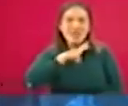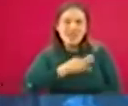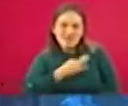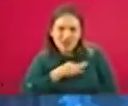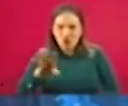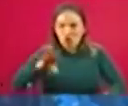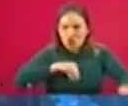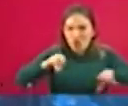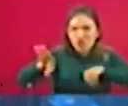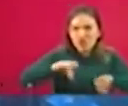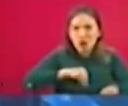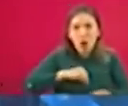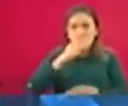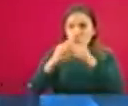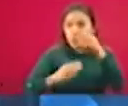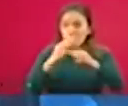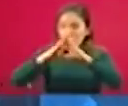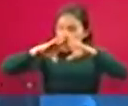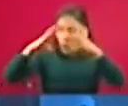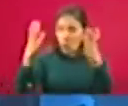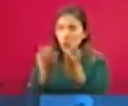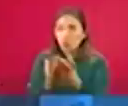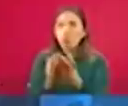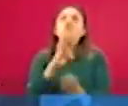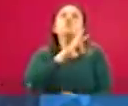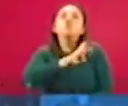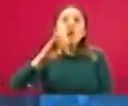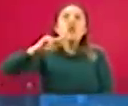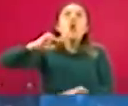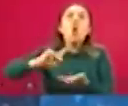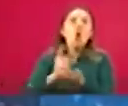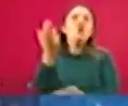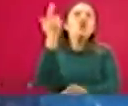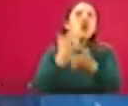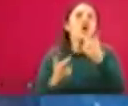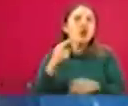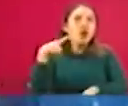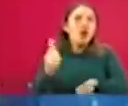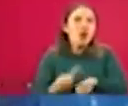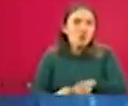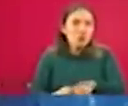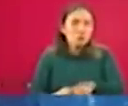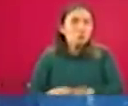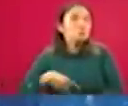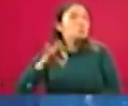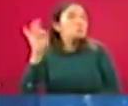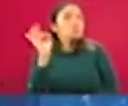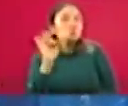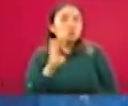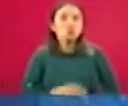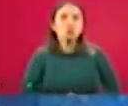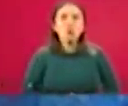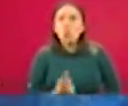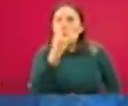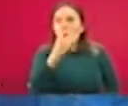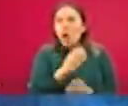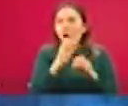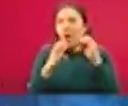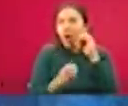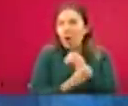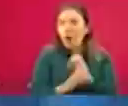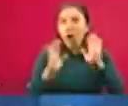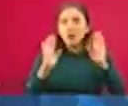de los sujetos y varían también entre las distintas entidades federativas. Entonces, en realidad es una fórmula más compleja,